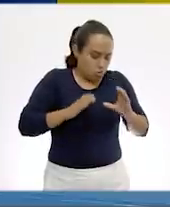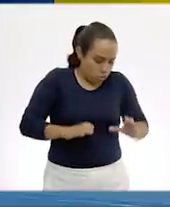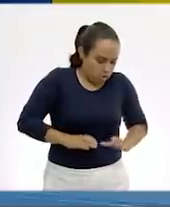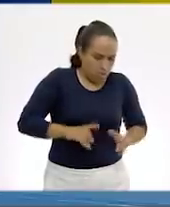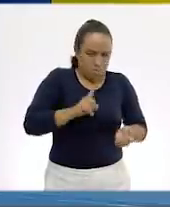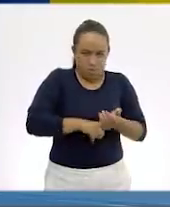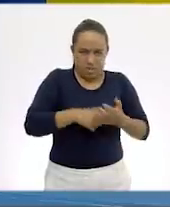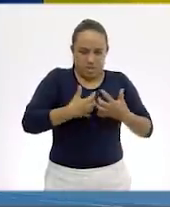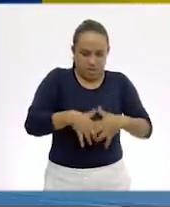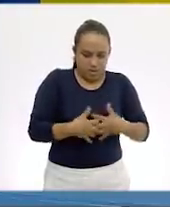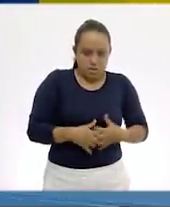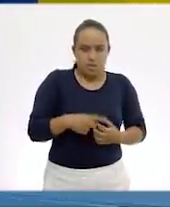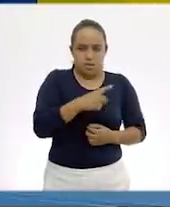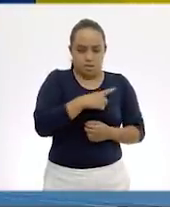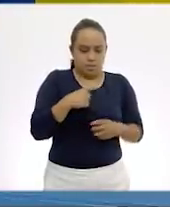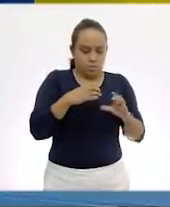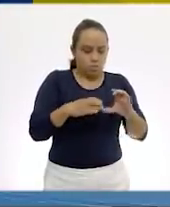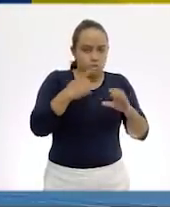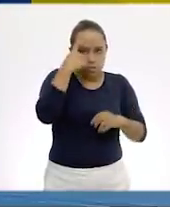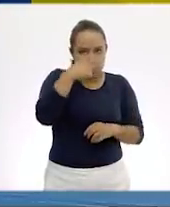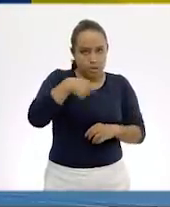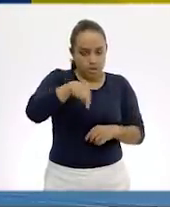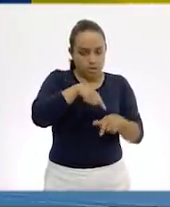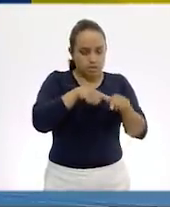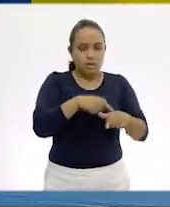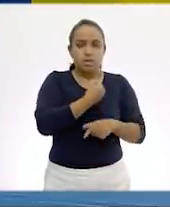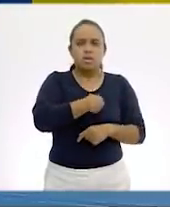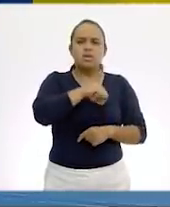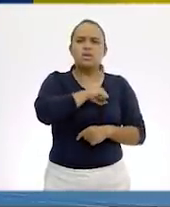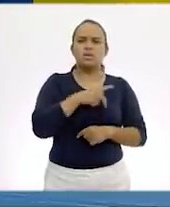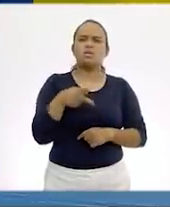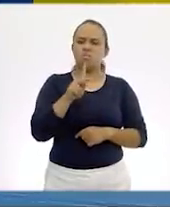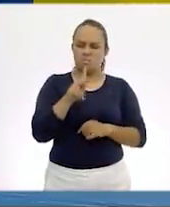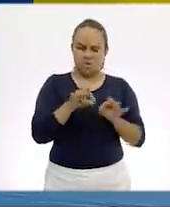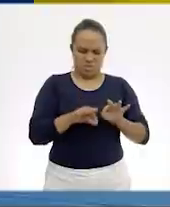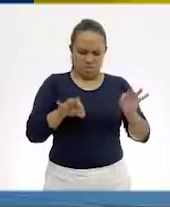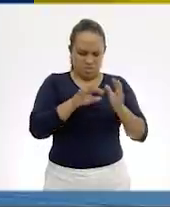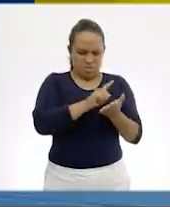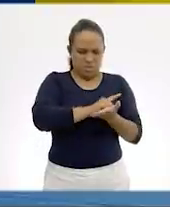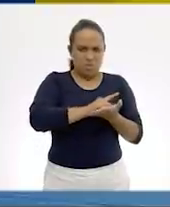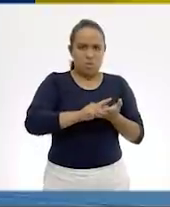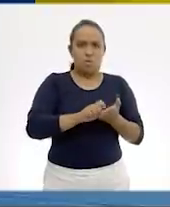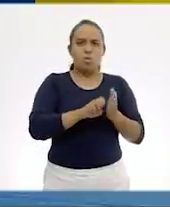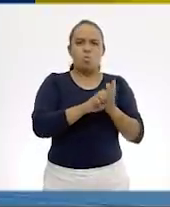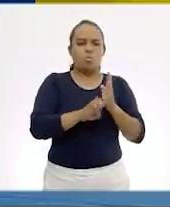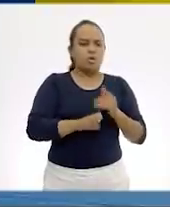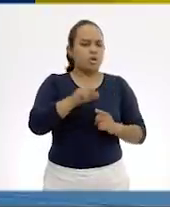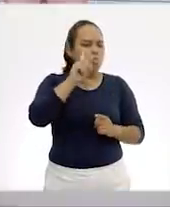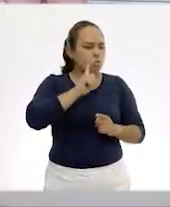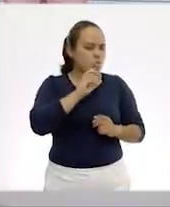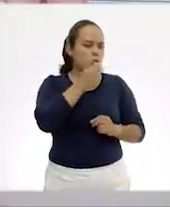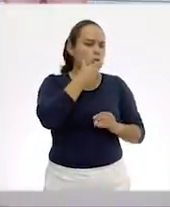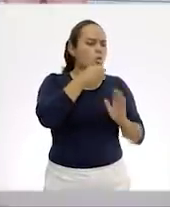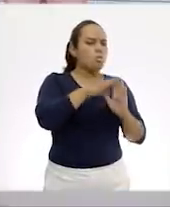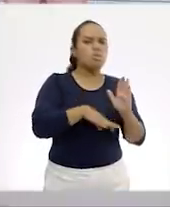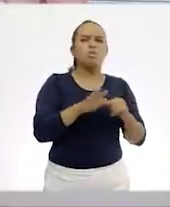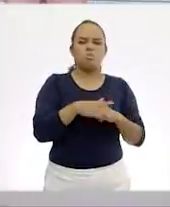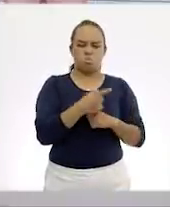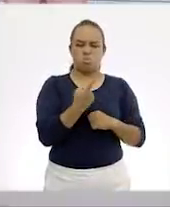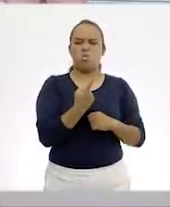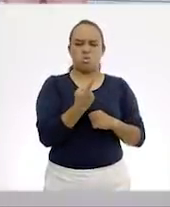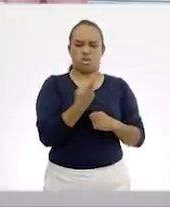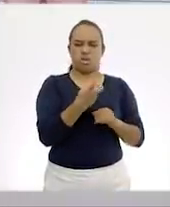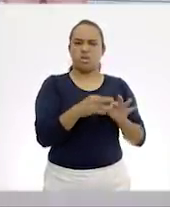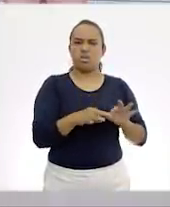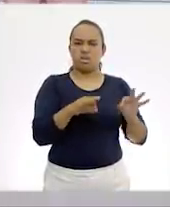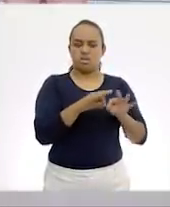que los componen para estar sanos. Pero ¿por qué es tan importante la higiene en el caso del sistema sexual? Recuerda